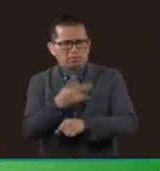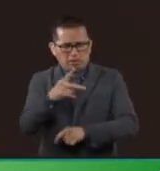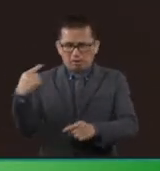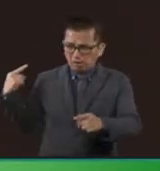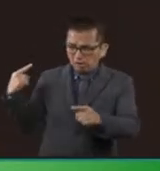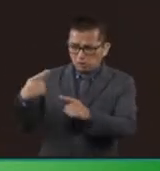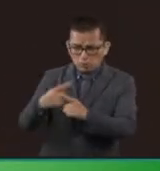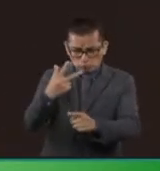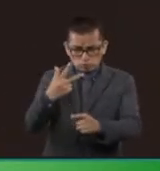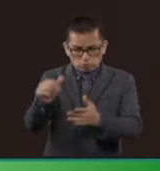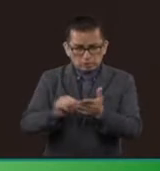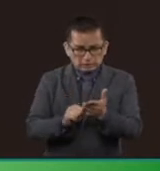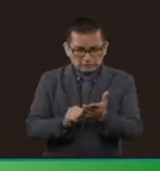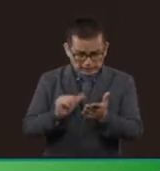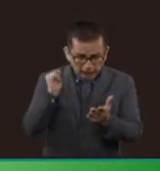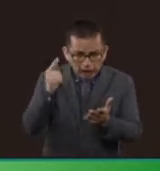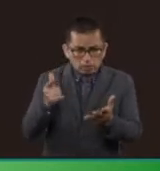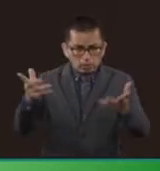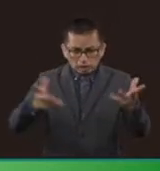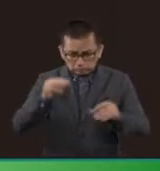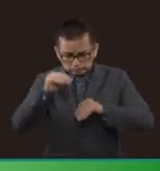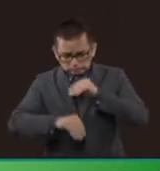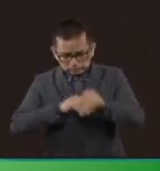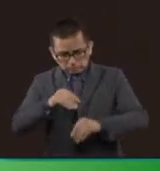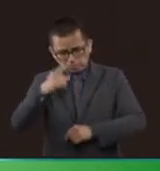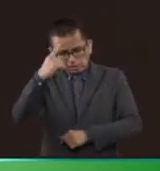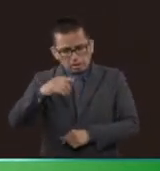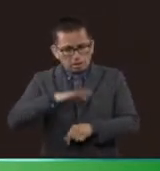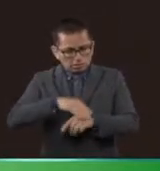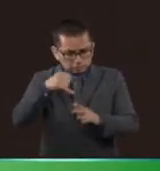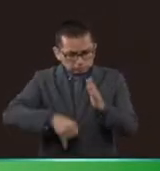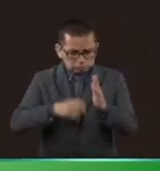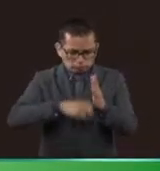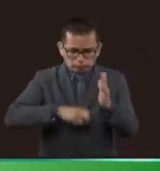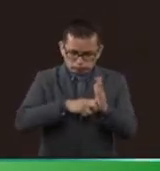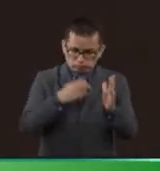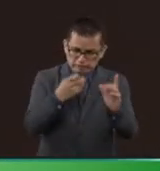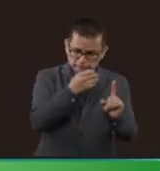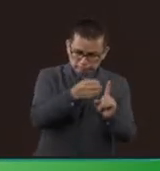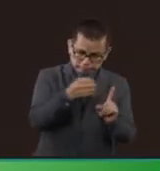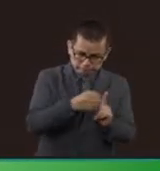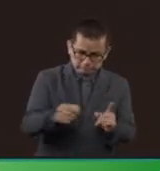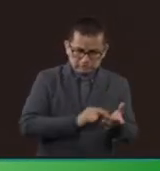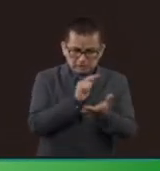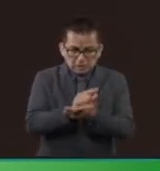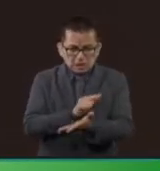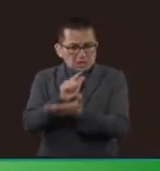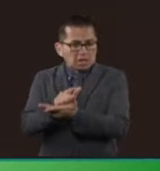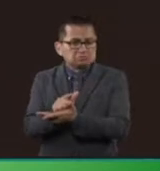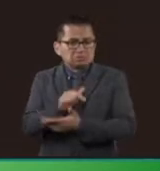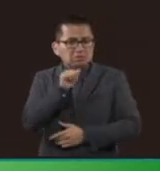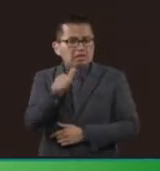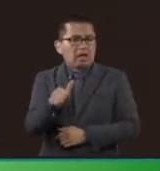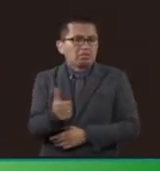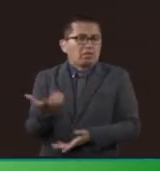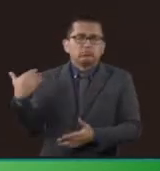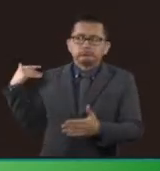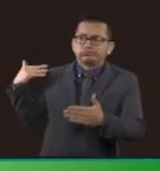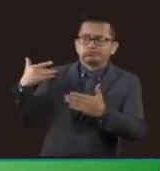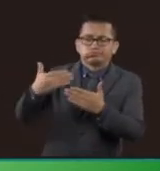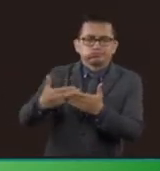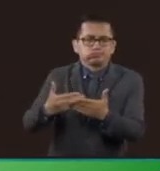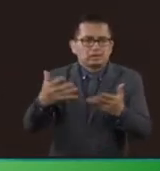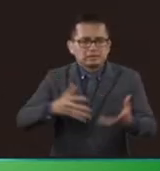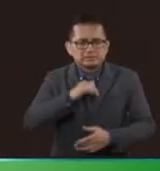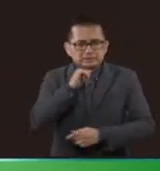nada para entrar a detalle eh Para profundizar en la redacción de las disposiciones electorales que hoy se están poniendo